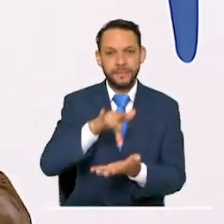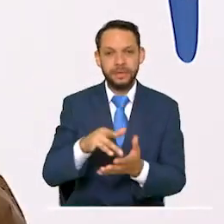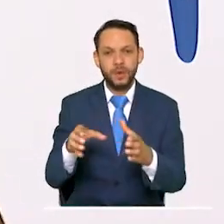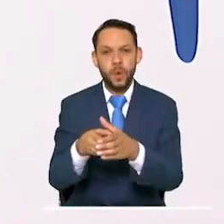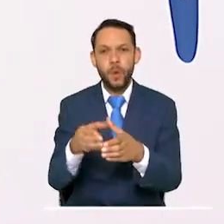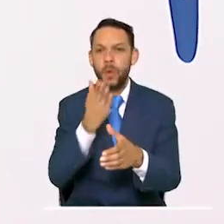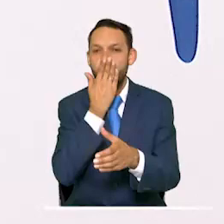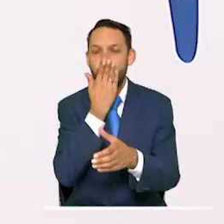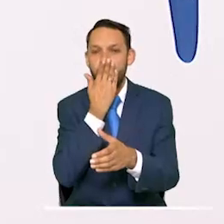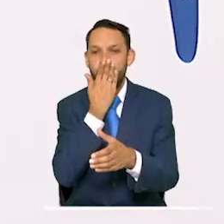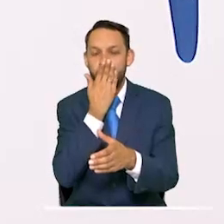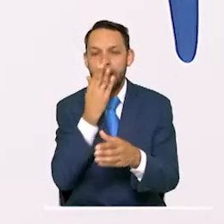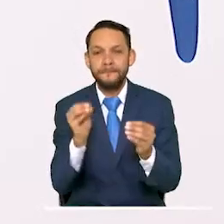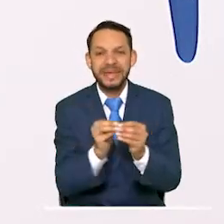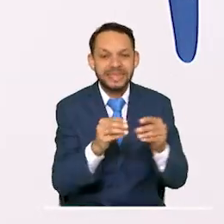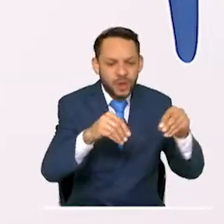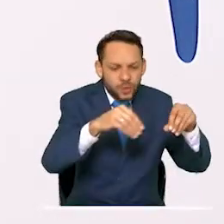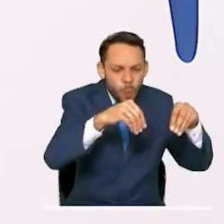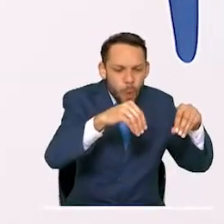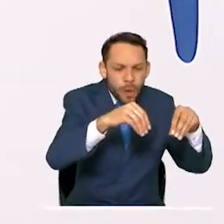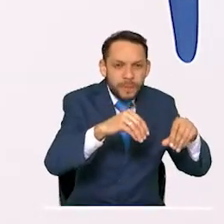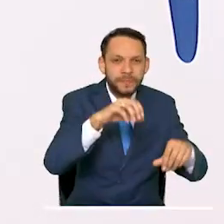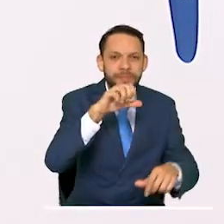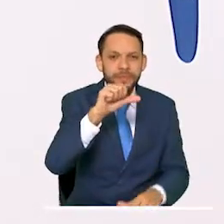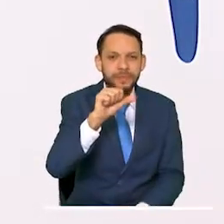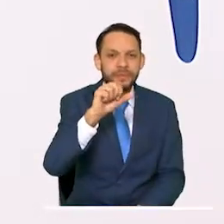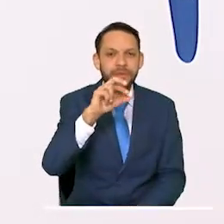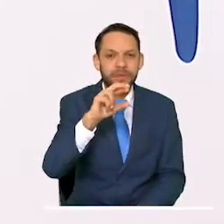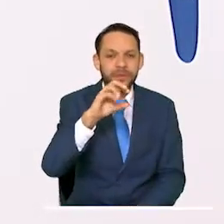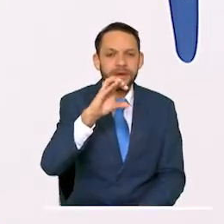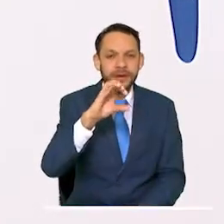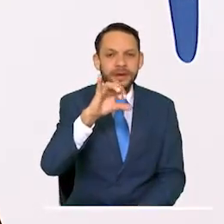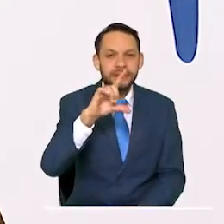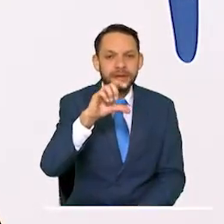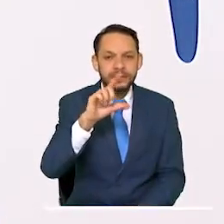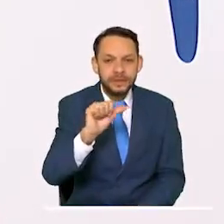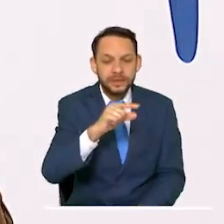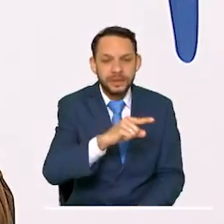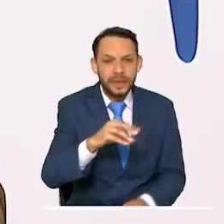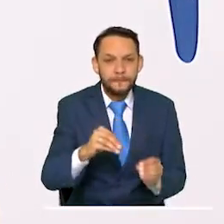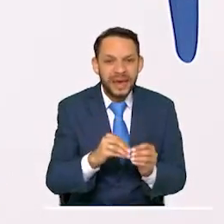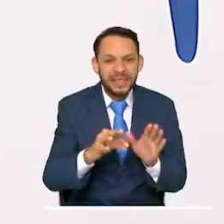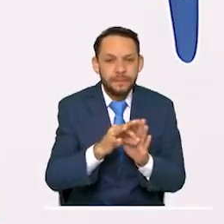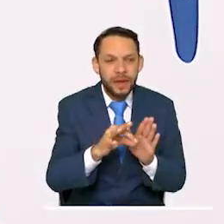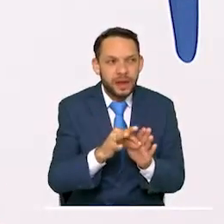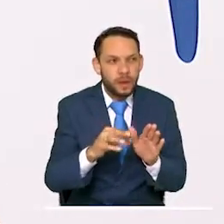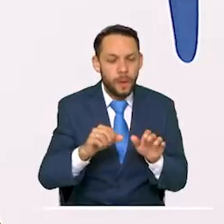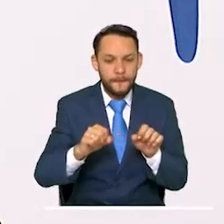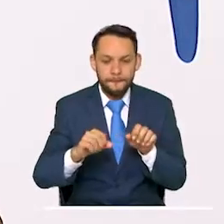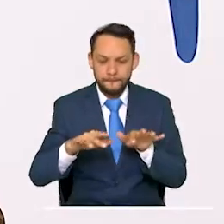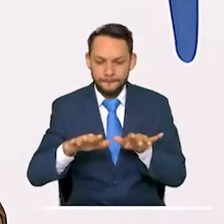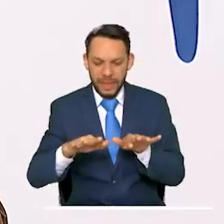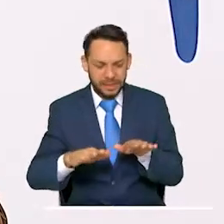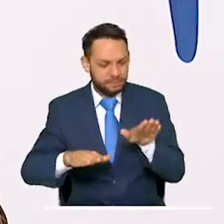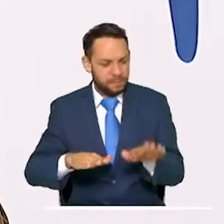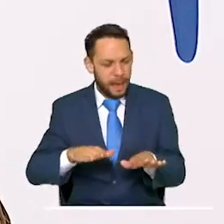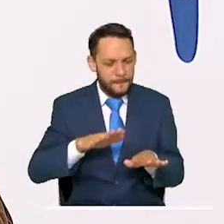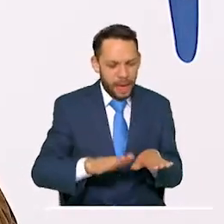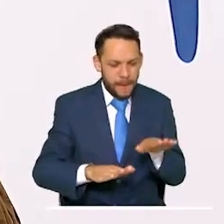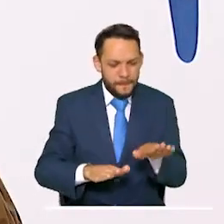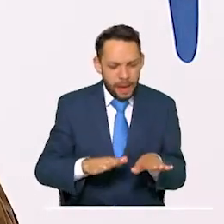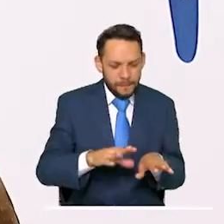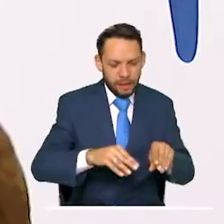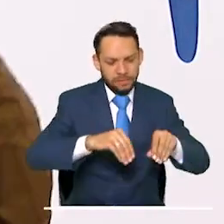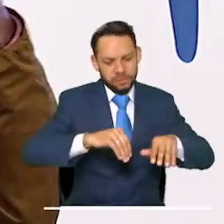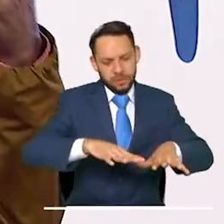mezclaban la arcilla con hojas de marihuana y ponían a la gente a pisar el barro, y después yo me